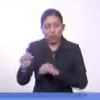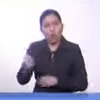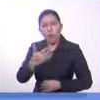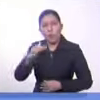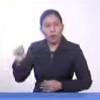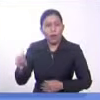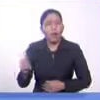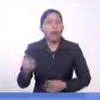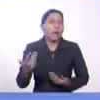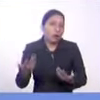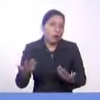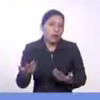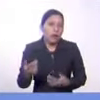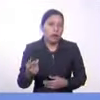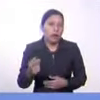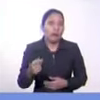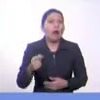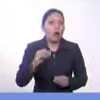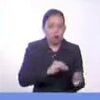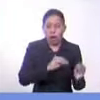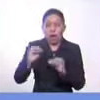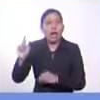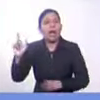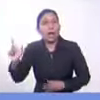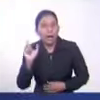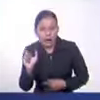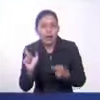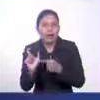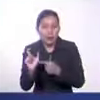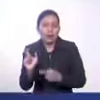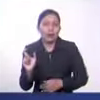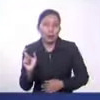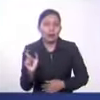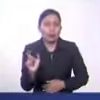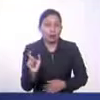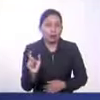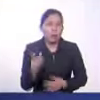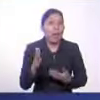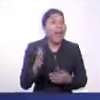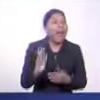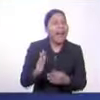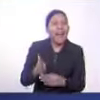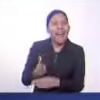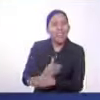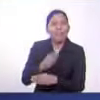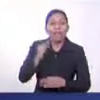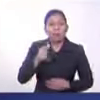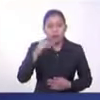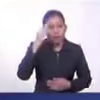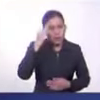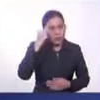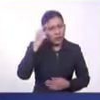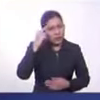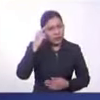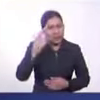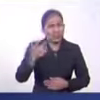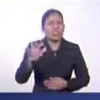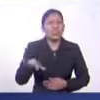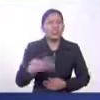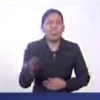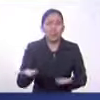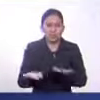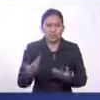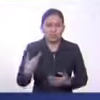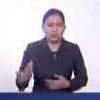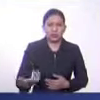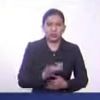una forma regulada. Pero antes de una migración es necesario, en este sentido, ¿qué es lo que vamos a hacer